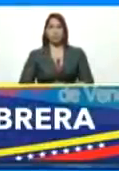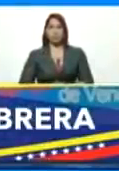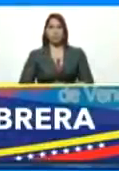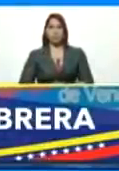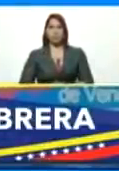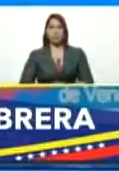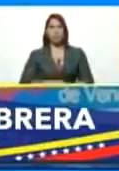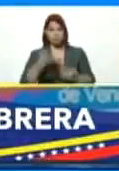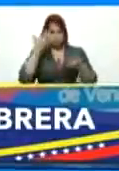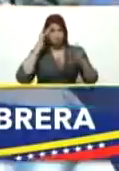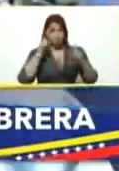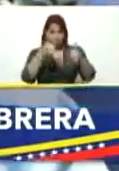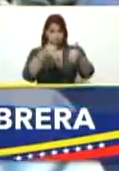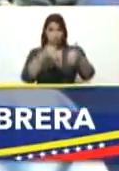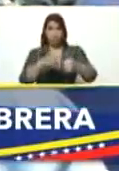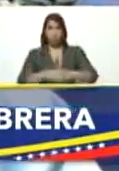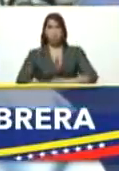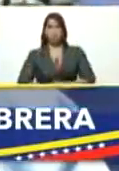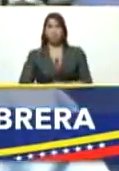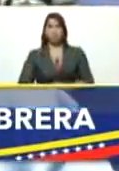te parece bien